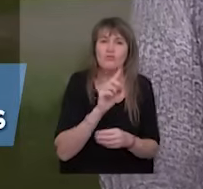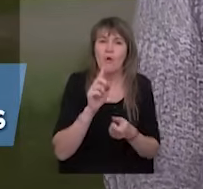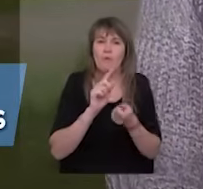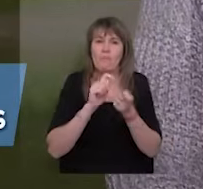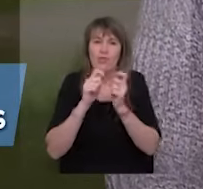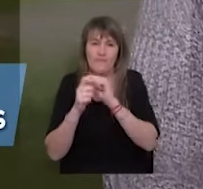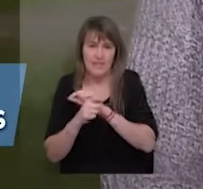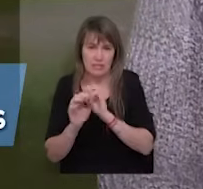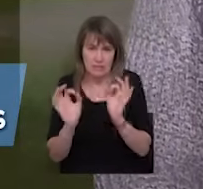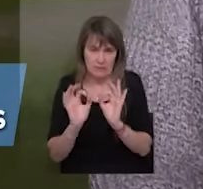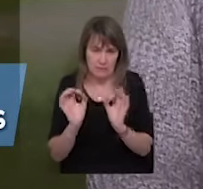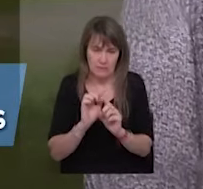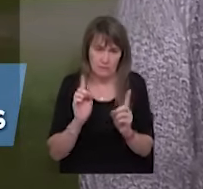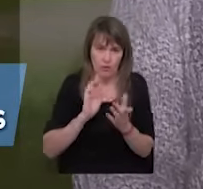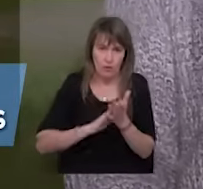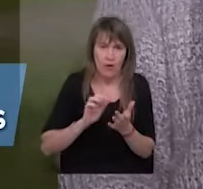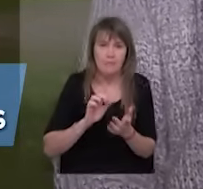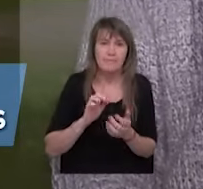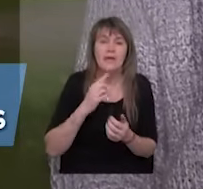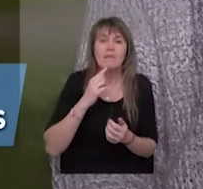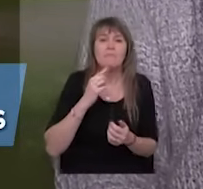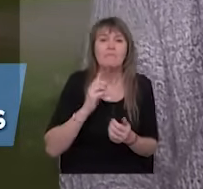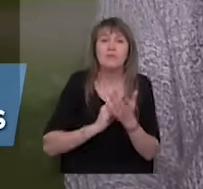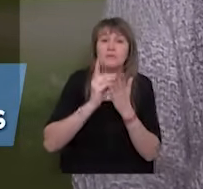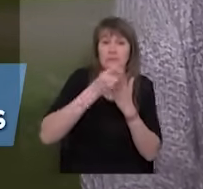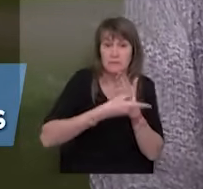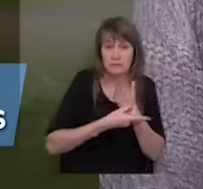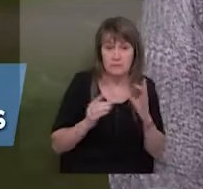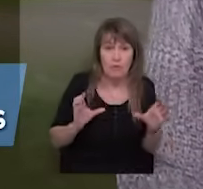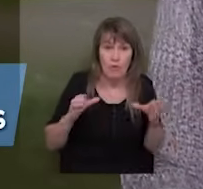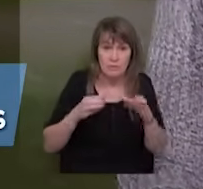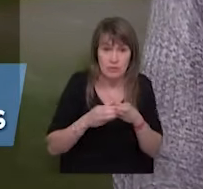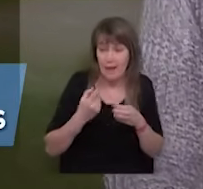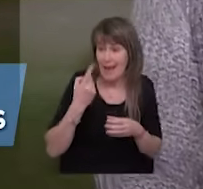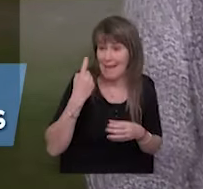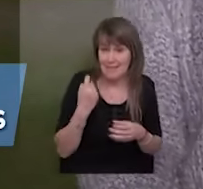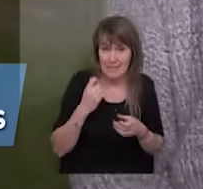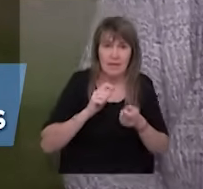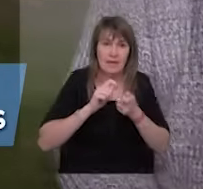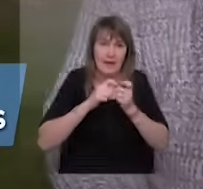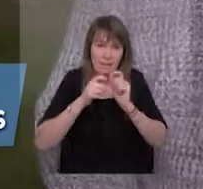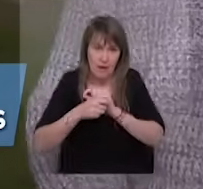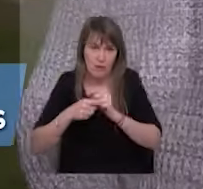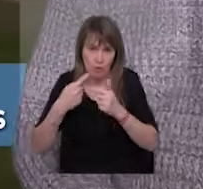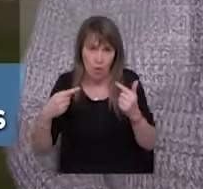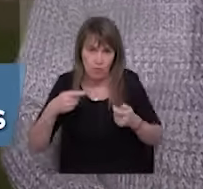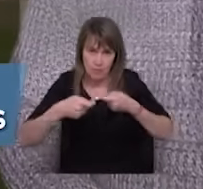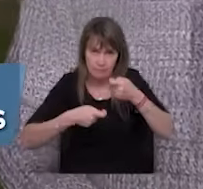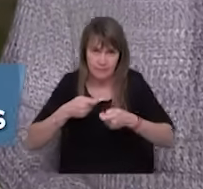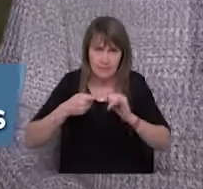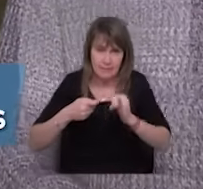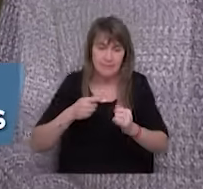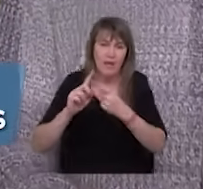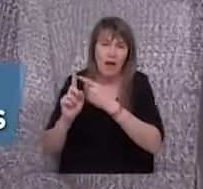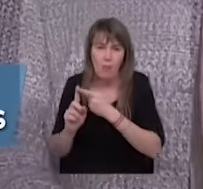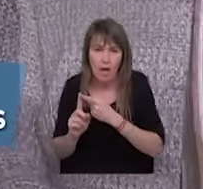eh Qué pasó de lo que el proyecto que salió de comisión las modificaciones que hubo ayer eh en el senado Los acuerdos